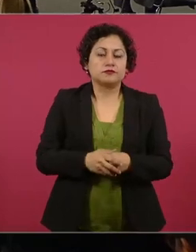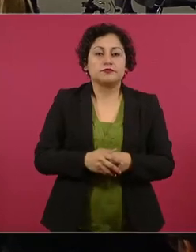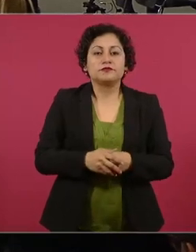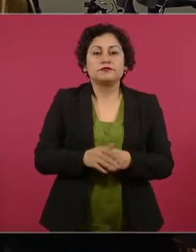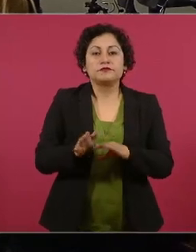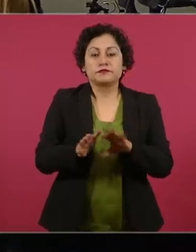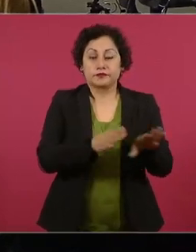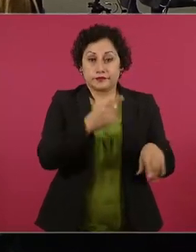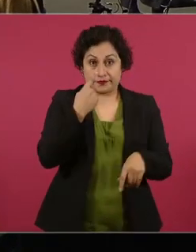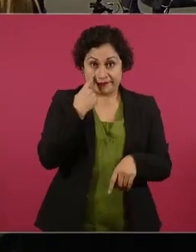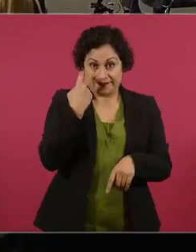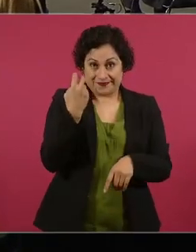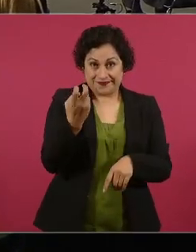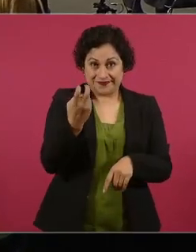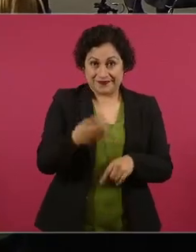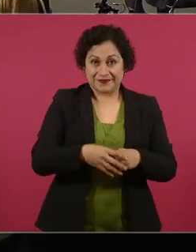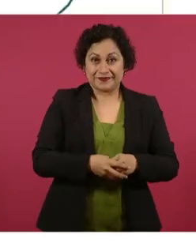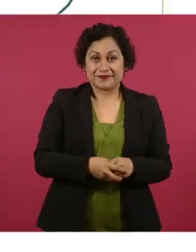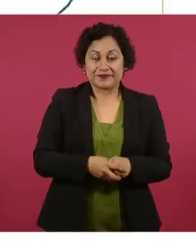Este es